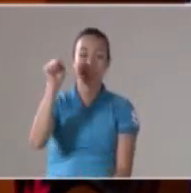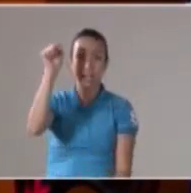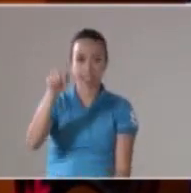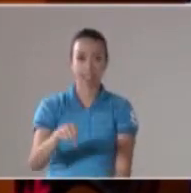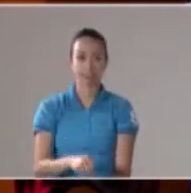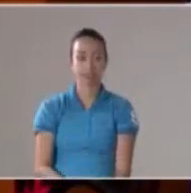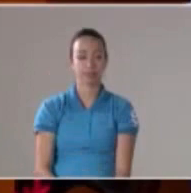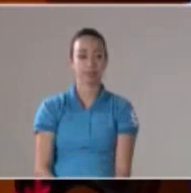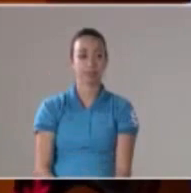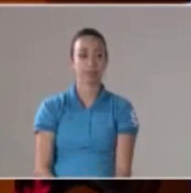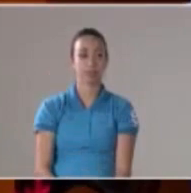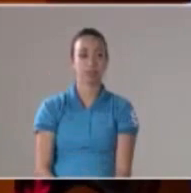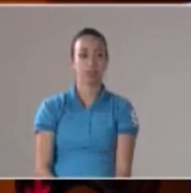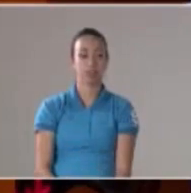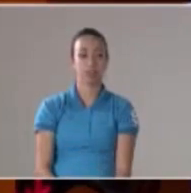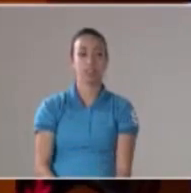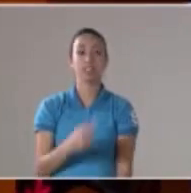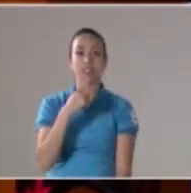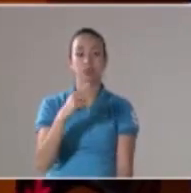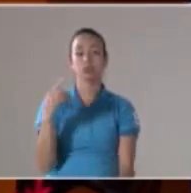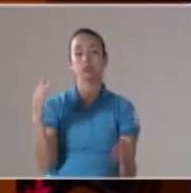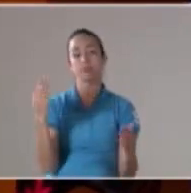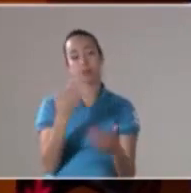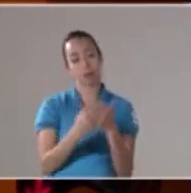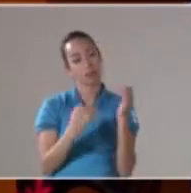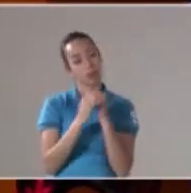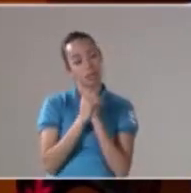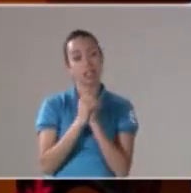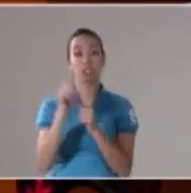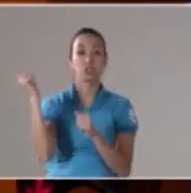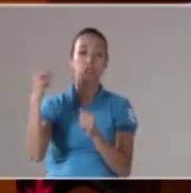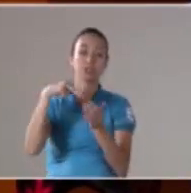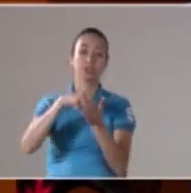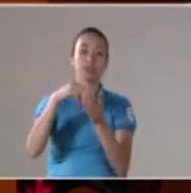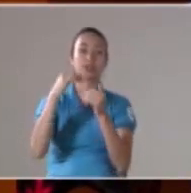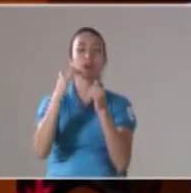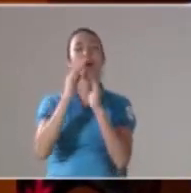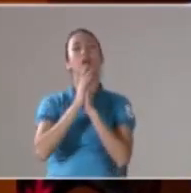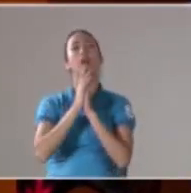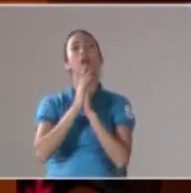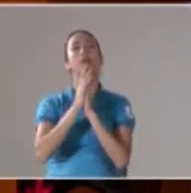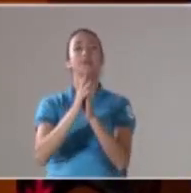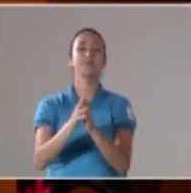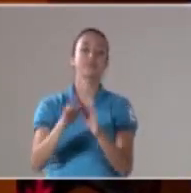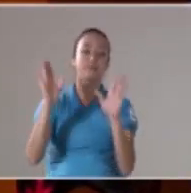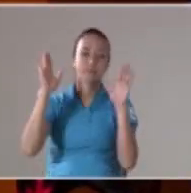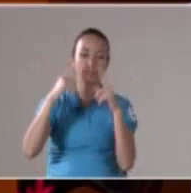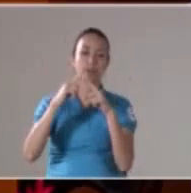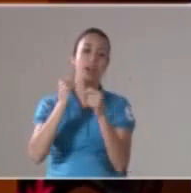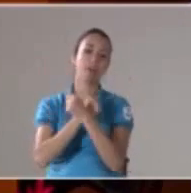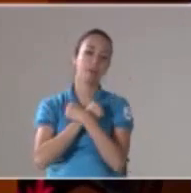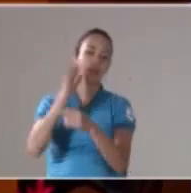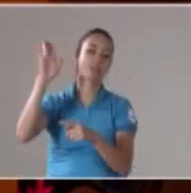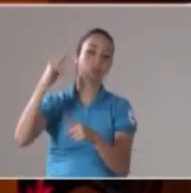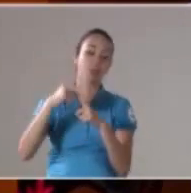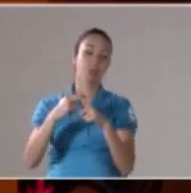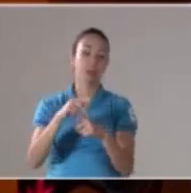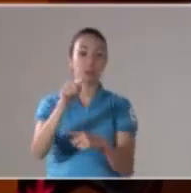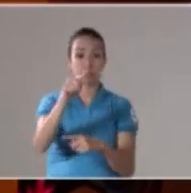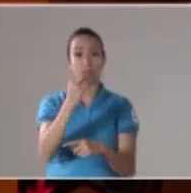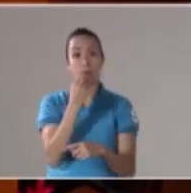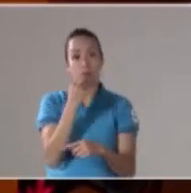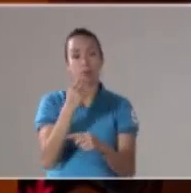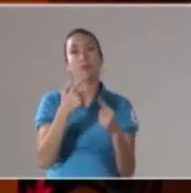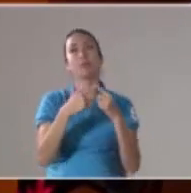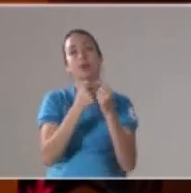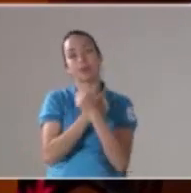Decimos, vamos a adorar. Ahí se paran los hermanos por amor a su nombre. Va a comer por amor a su nombre.